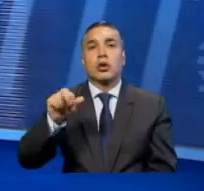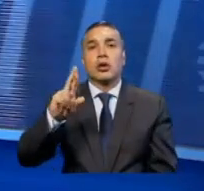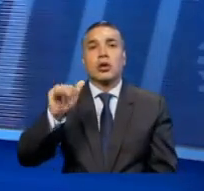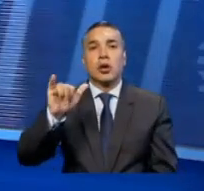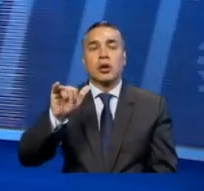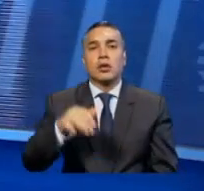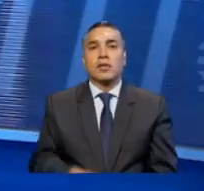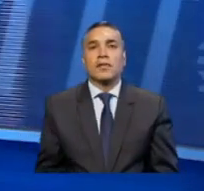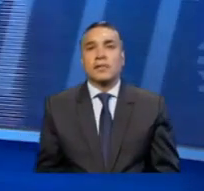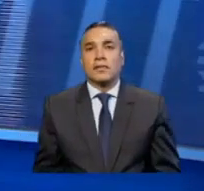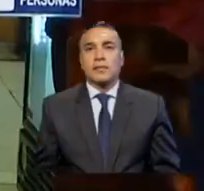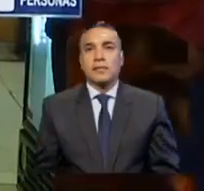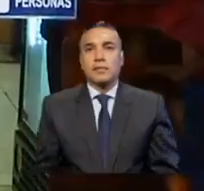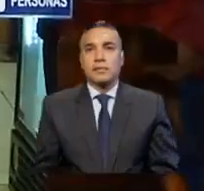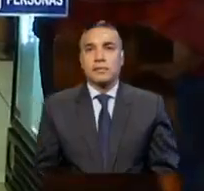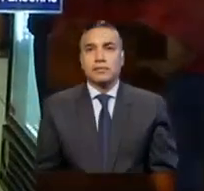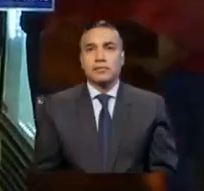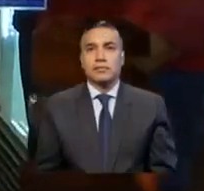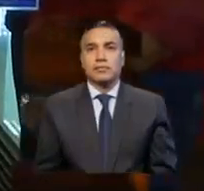alrededores.